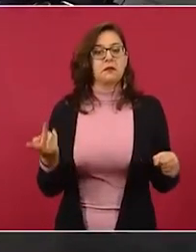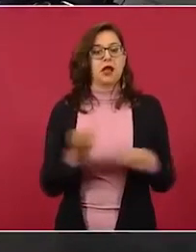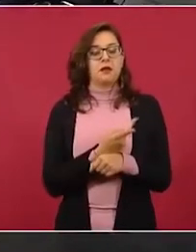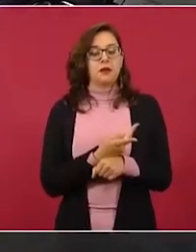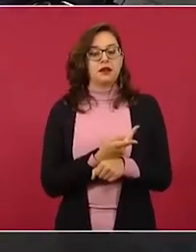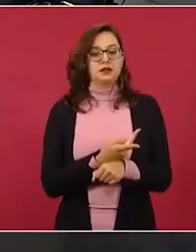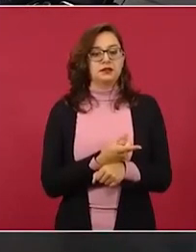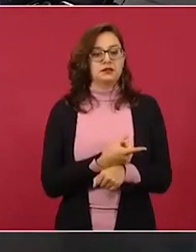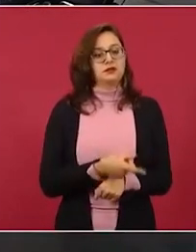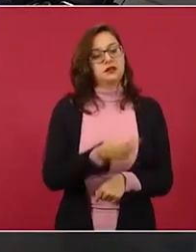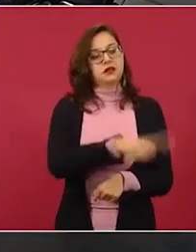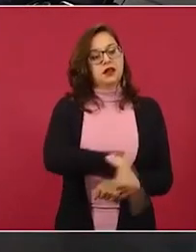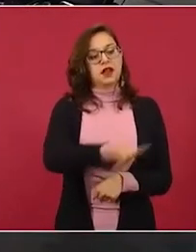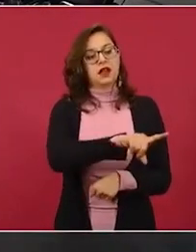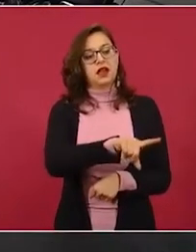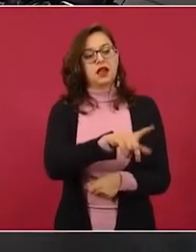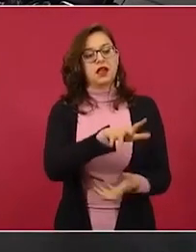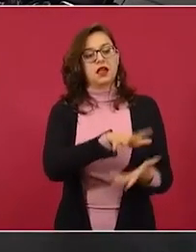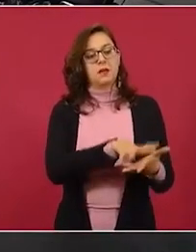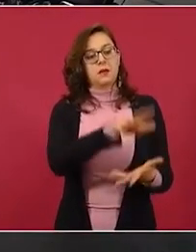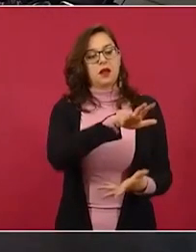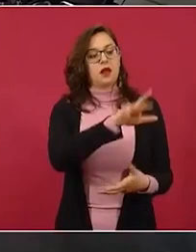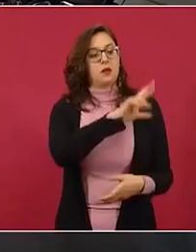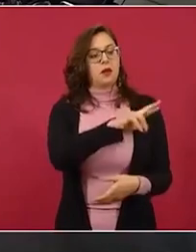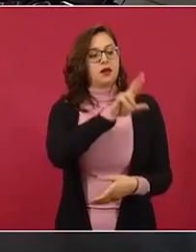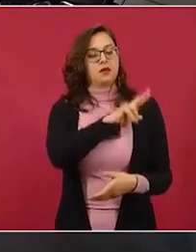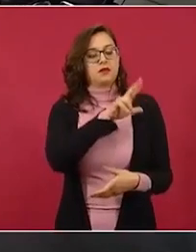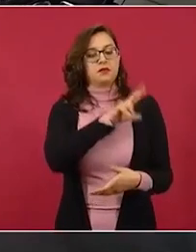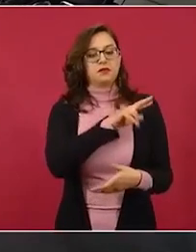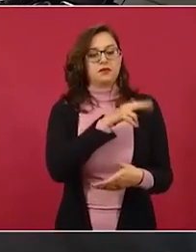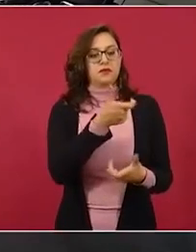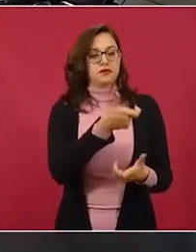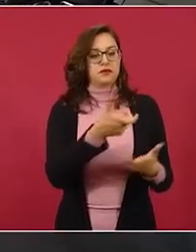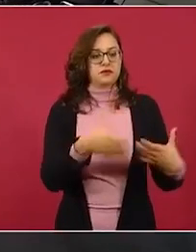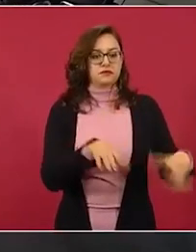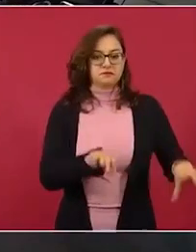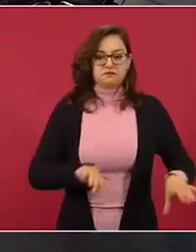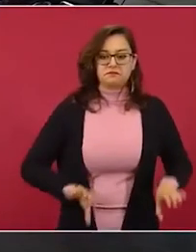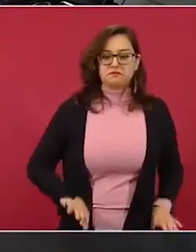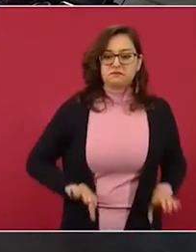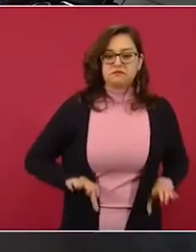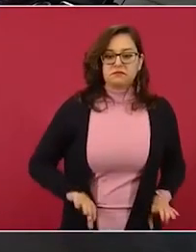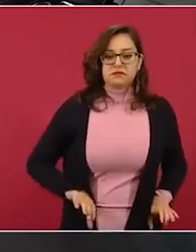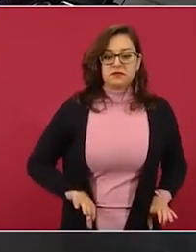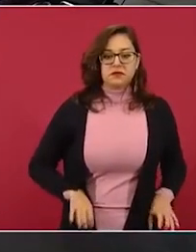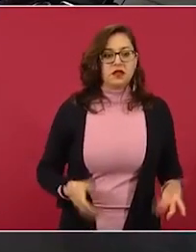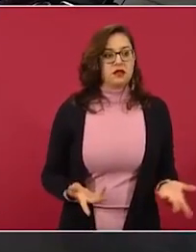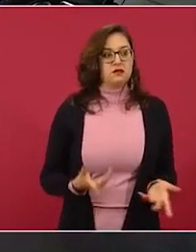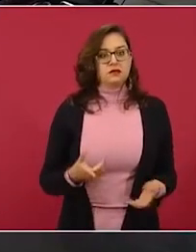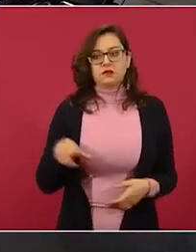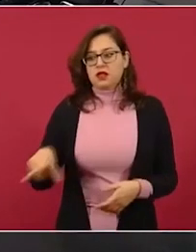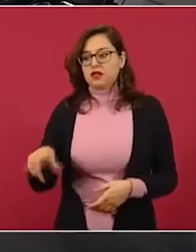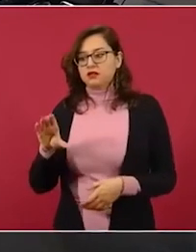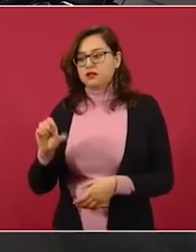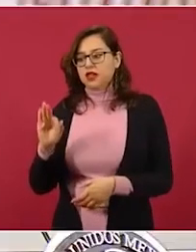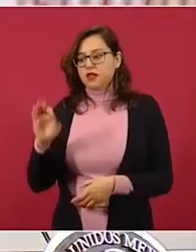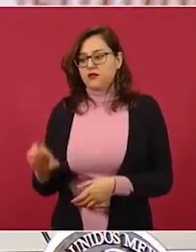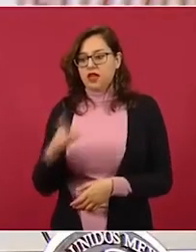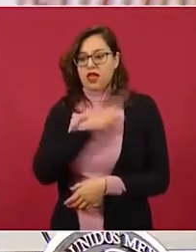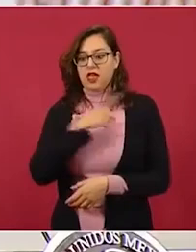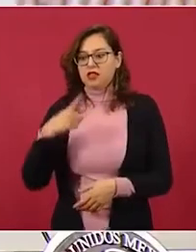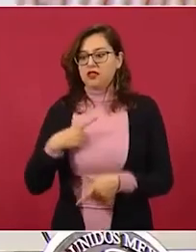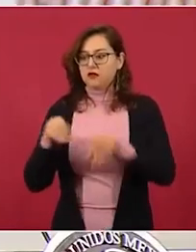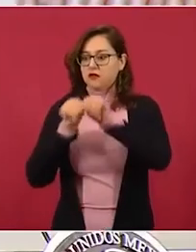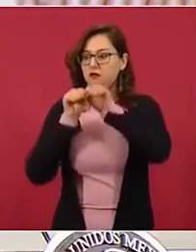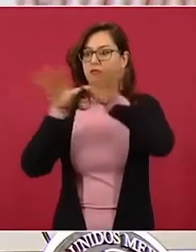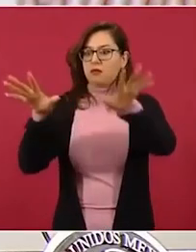mercado eléctrico mayorista, y lo pagamos todos los mexicanos en nuestros recibos. O sea, este